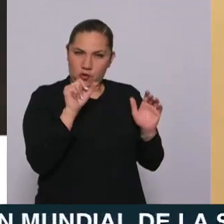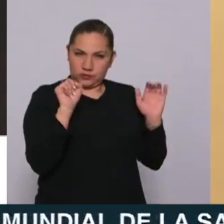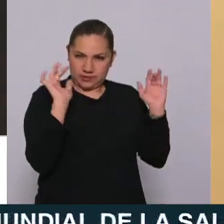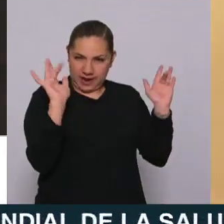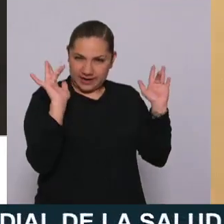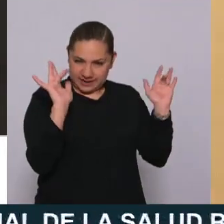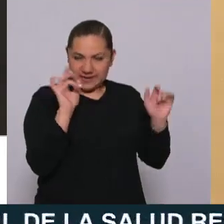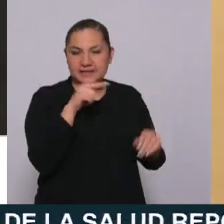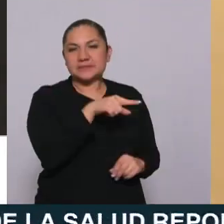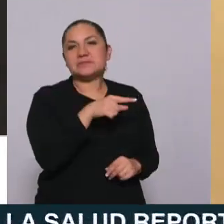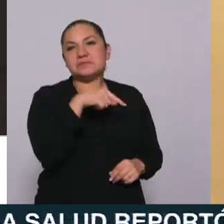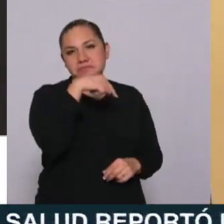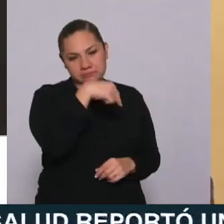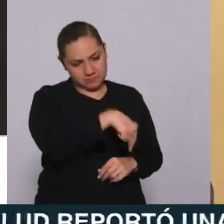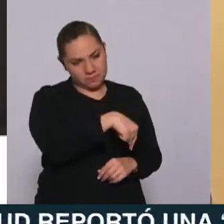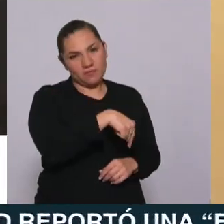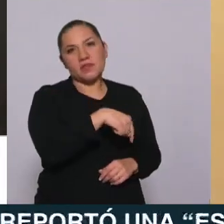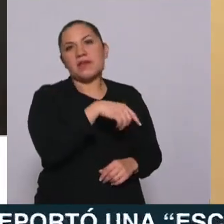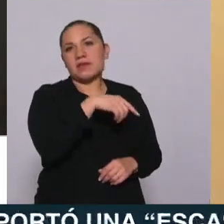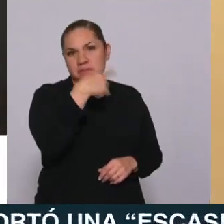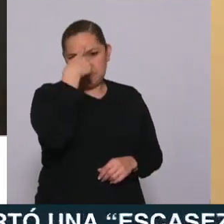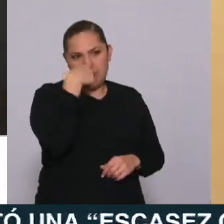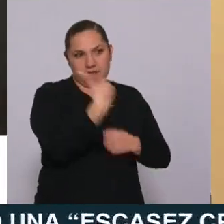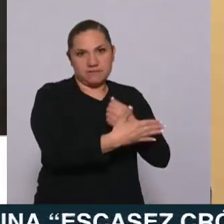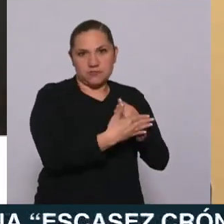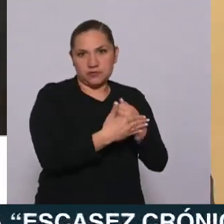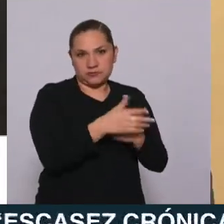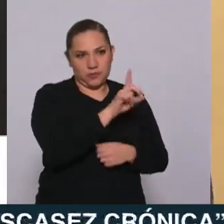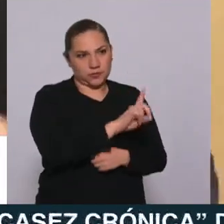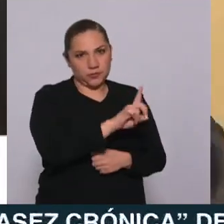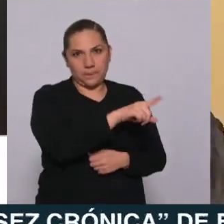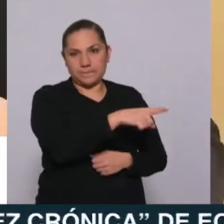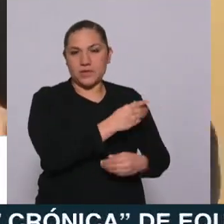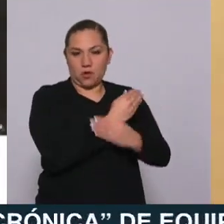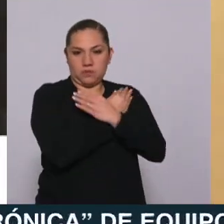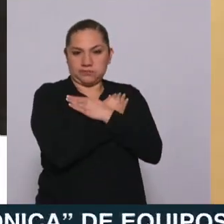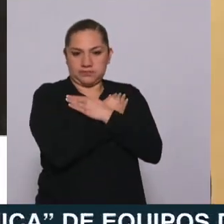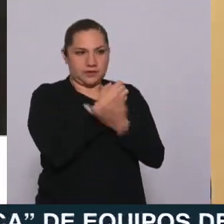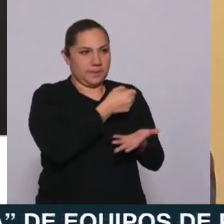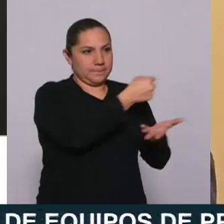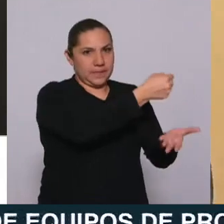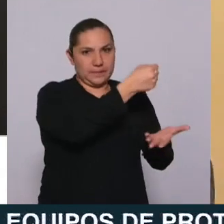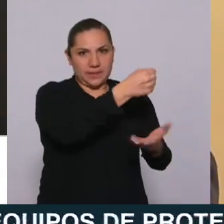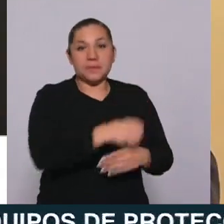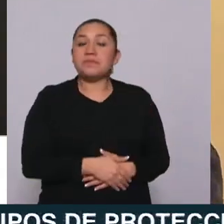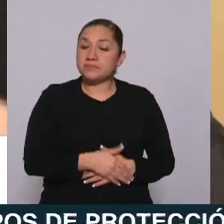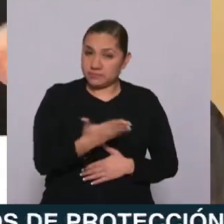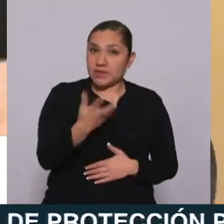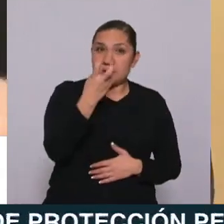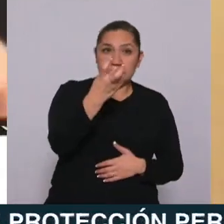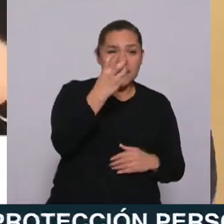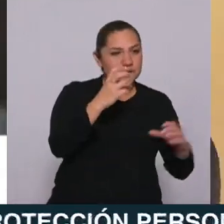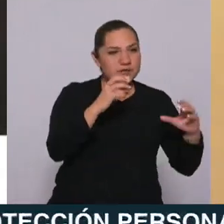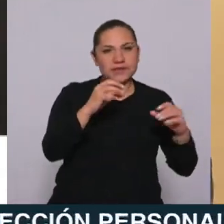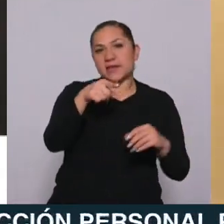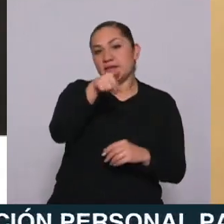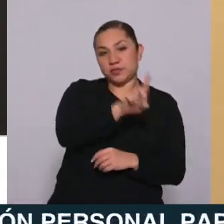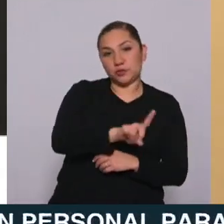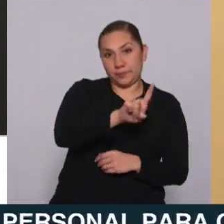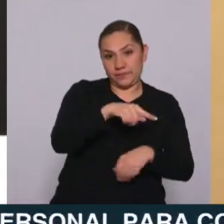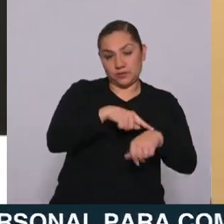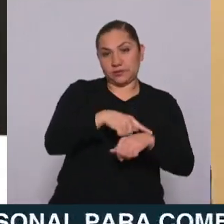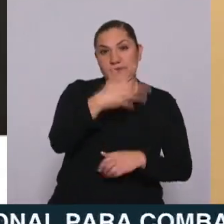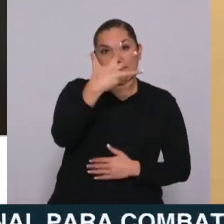de los premios Oscar que se celebran, mi Axel, este domingo. Exactamente, este domingo, 5:30 por TNT, vamos a estar en vivo aquí desde